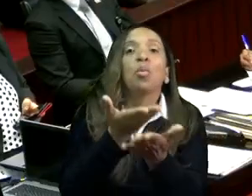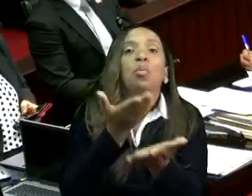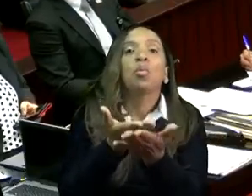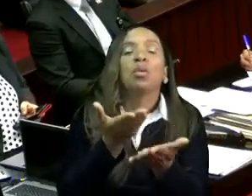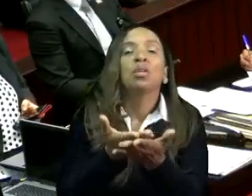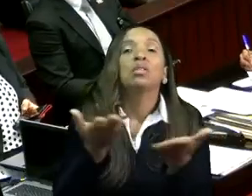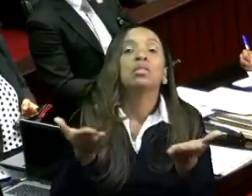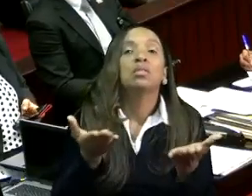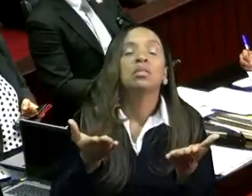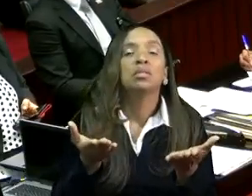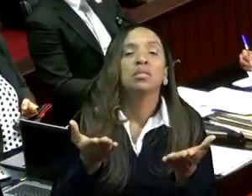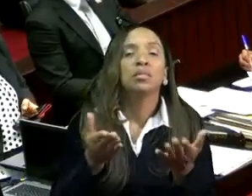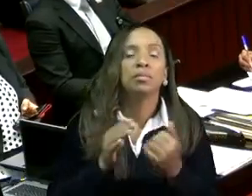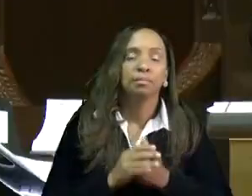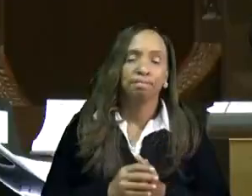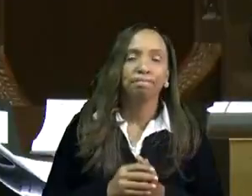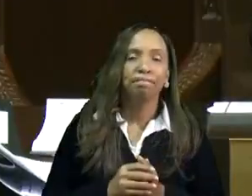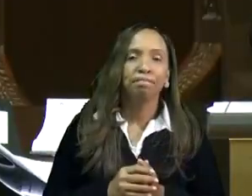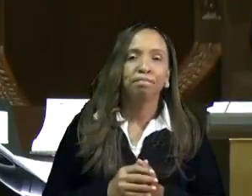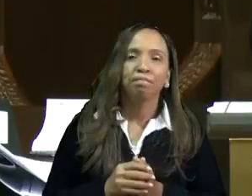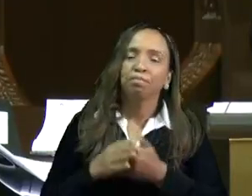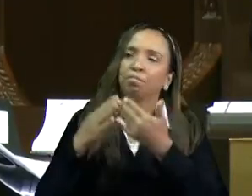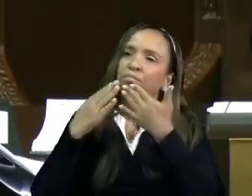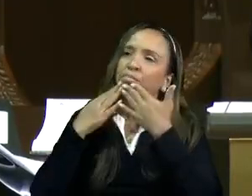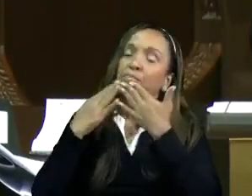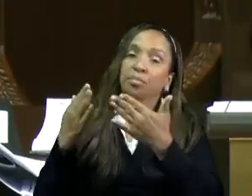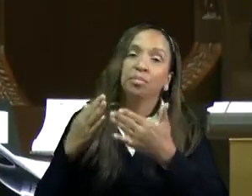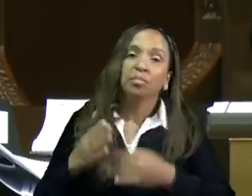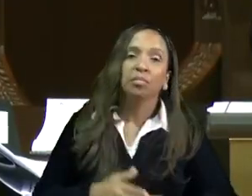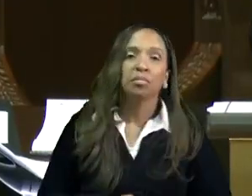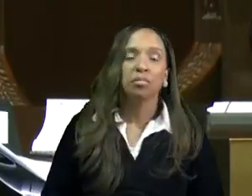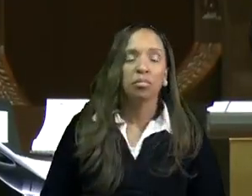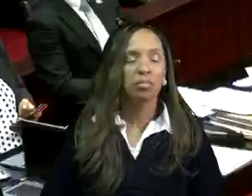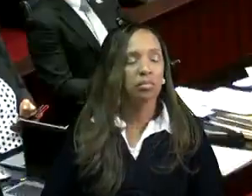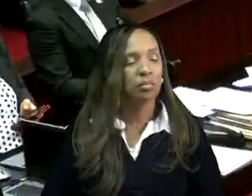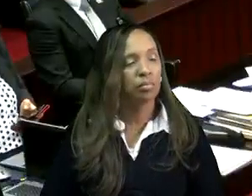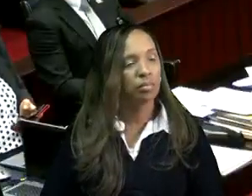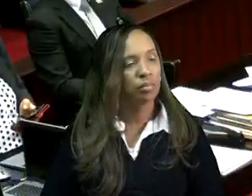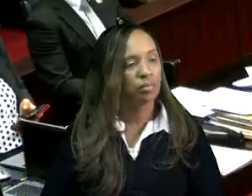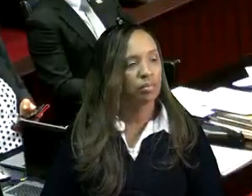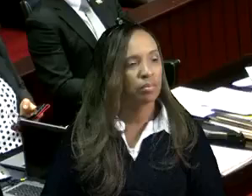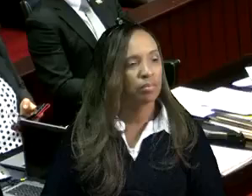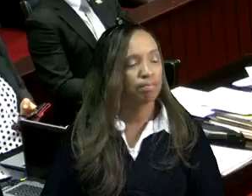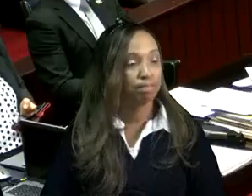Robinson Díaz tiene la palabra.